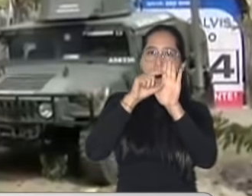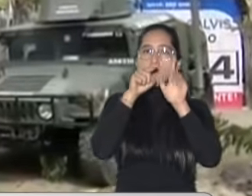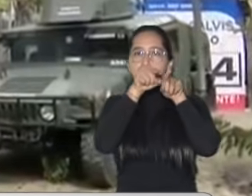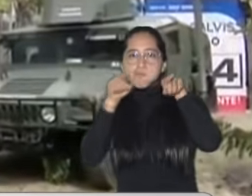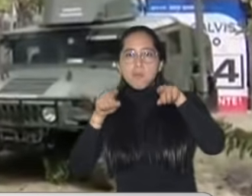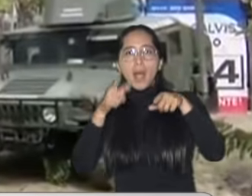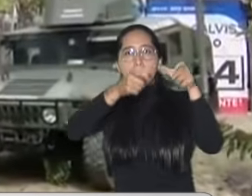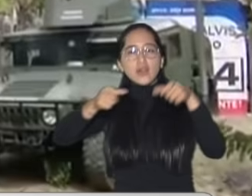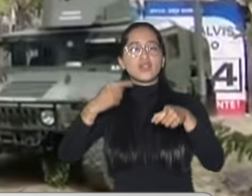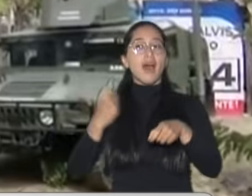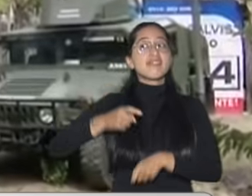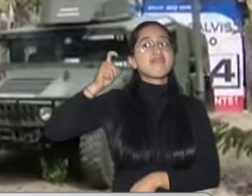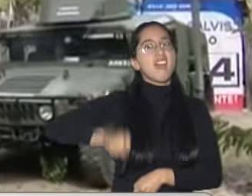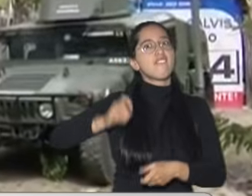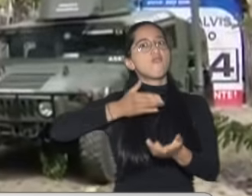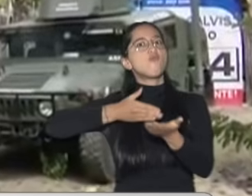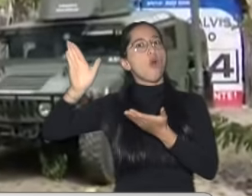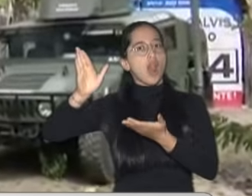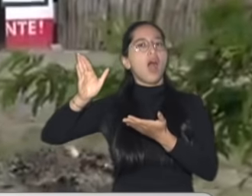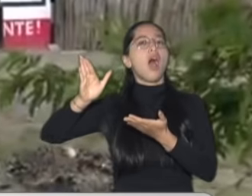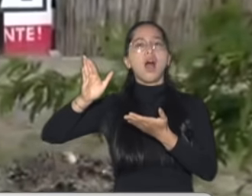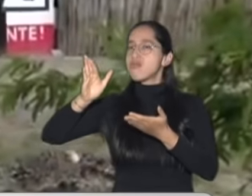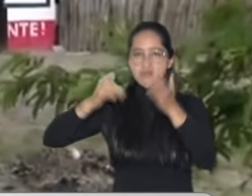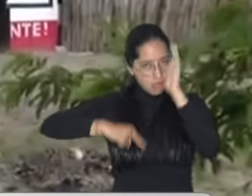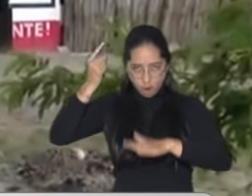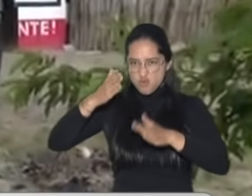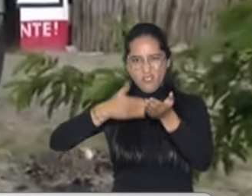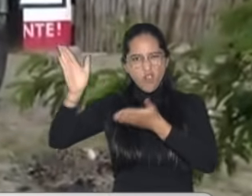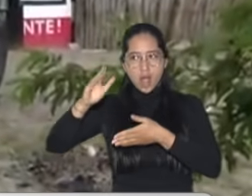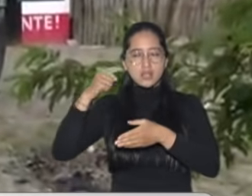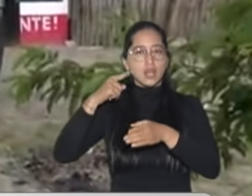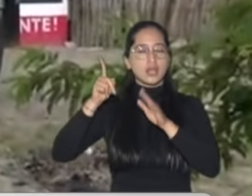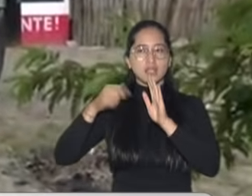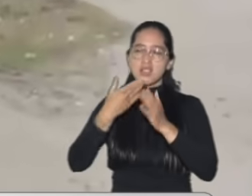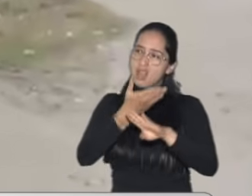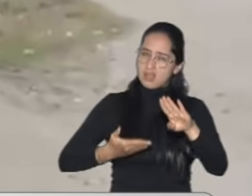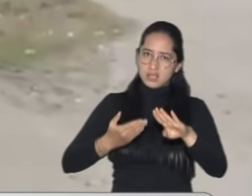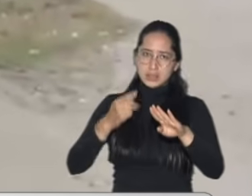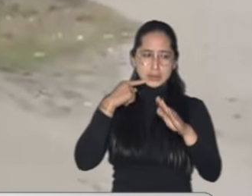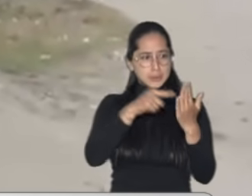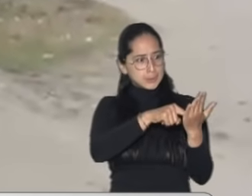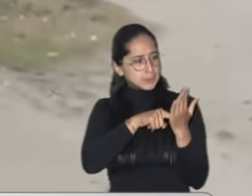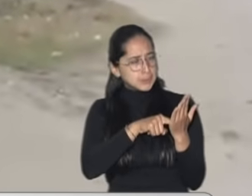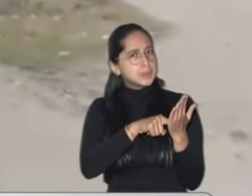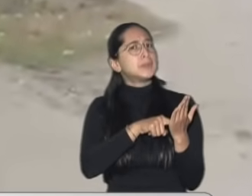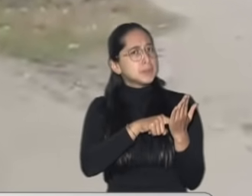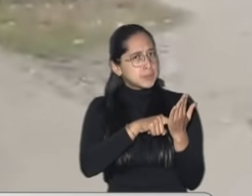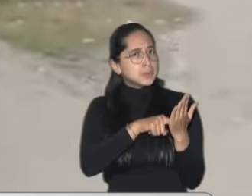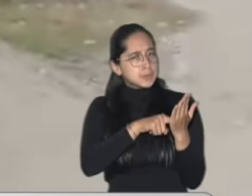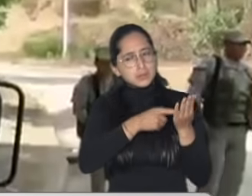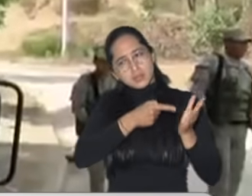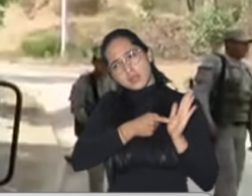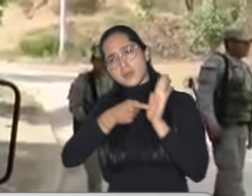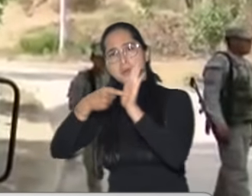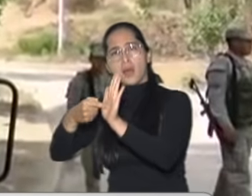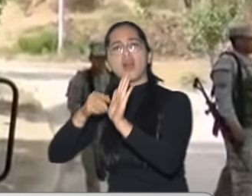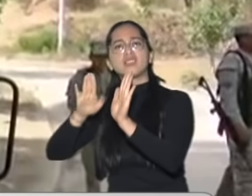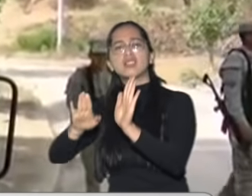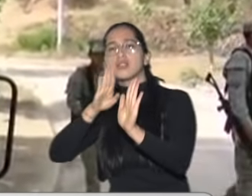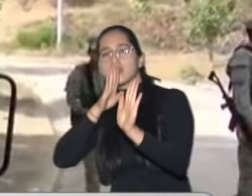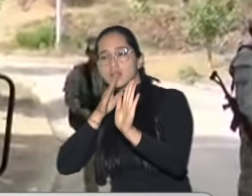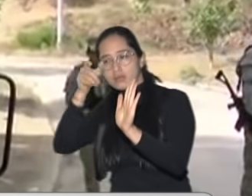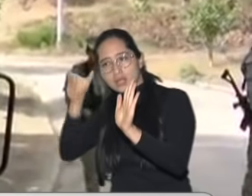deben salir de este lugar de manera inmediata. Ante este nuevo hecho, han pedido a las